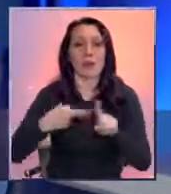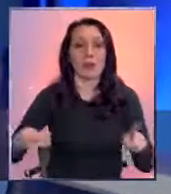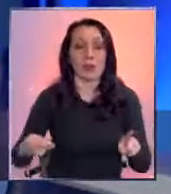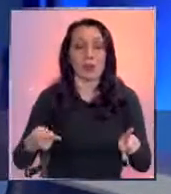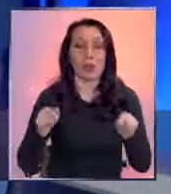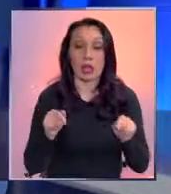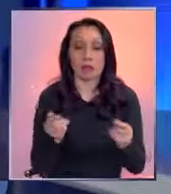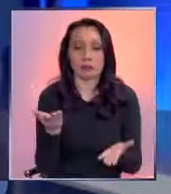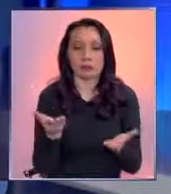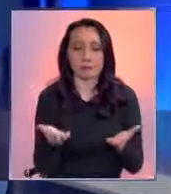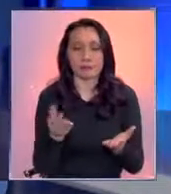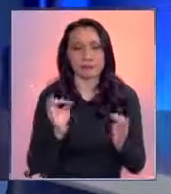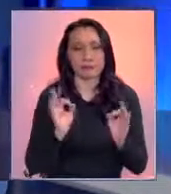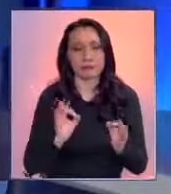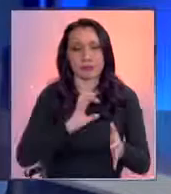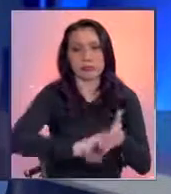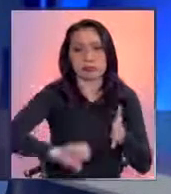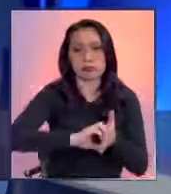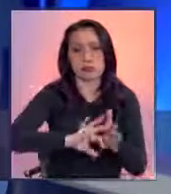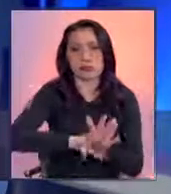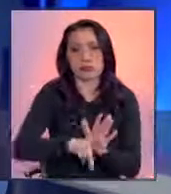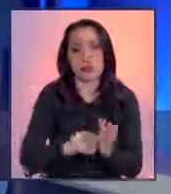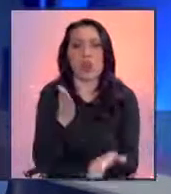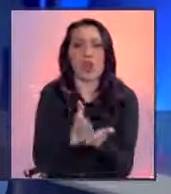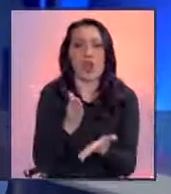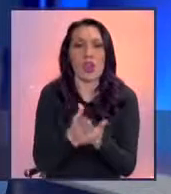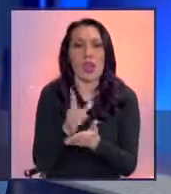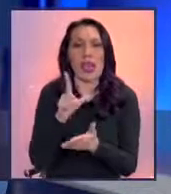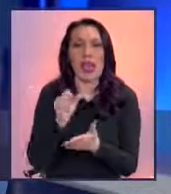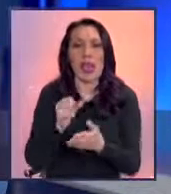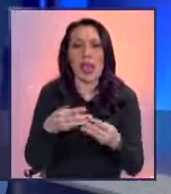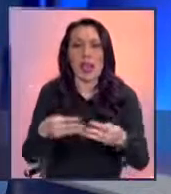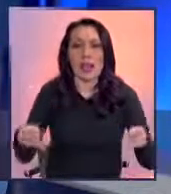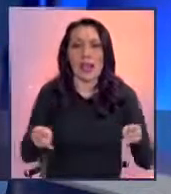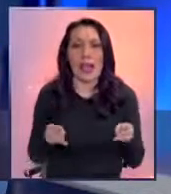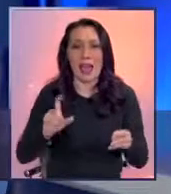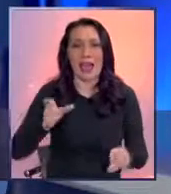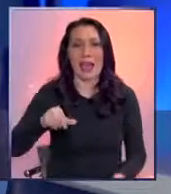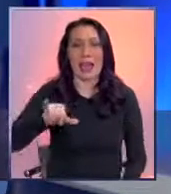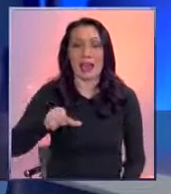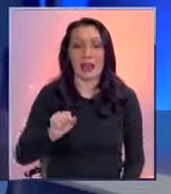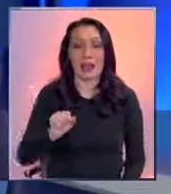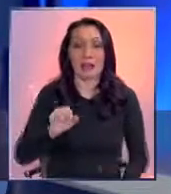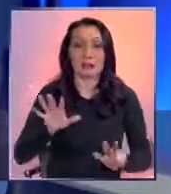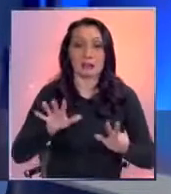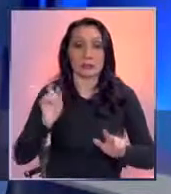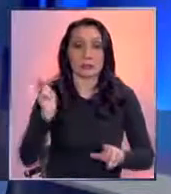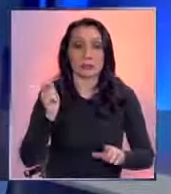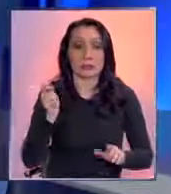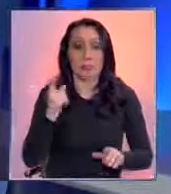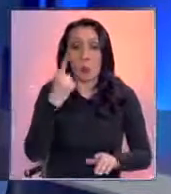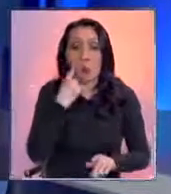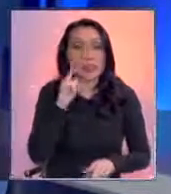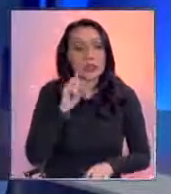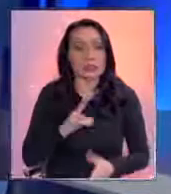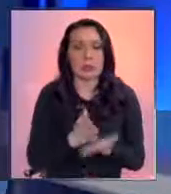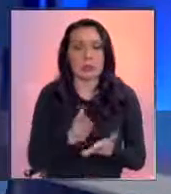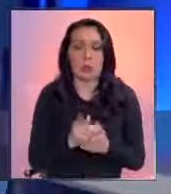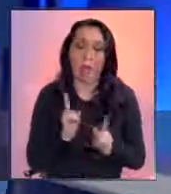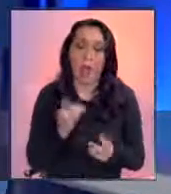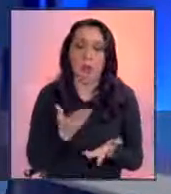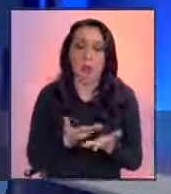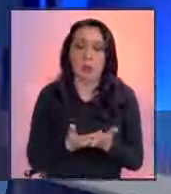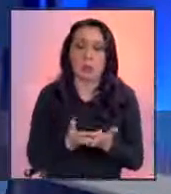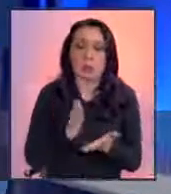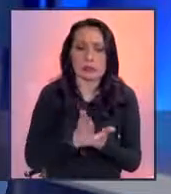Ese fue el balance definitivo del saqueo a un colegio de La Granja la noche del 11 de septiembre. Pero estuvieron solo un día sin clases y lo aprovecharon para limpiar,